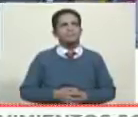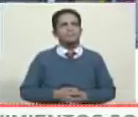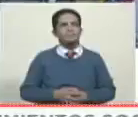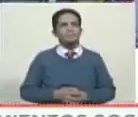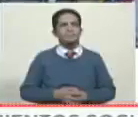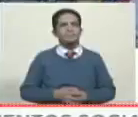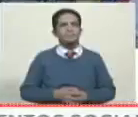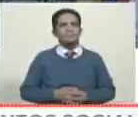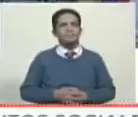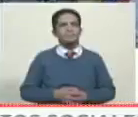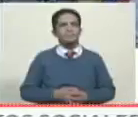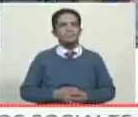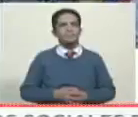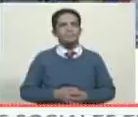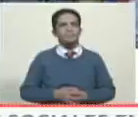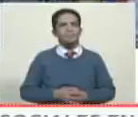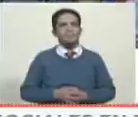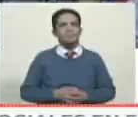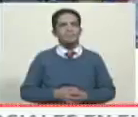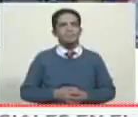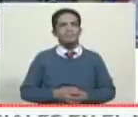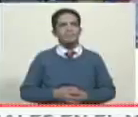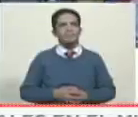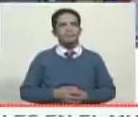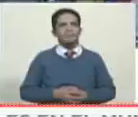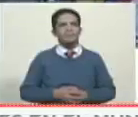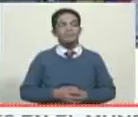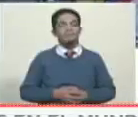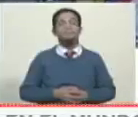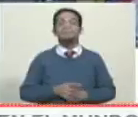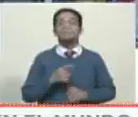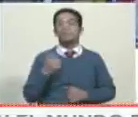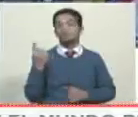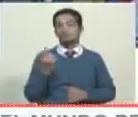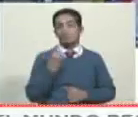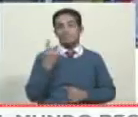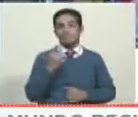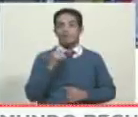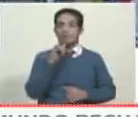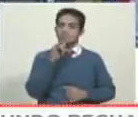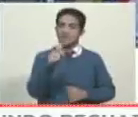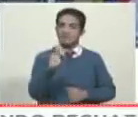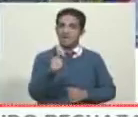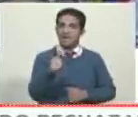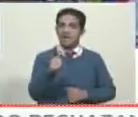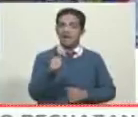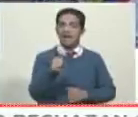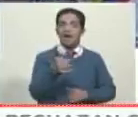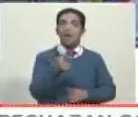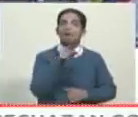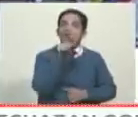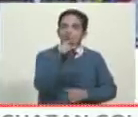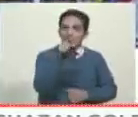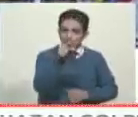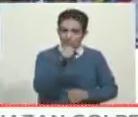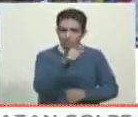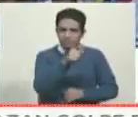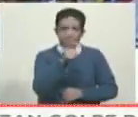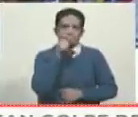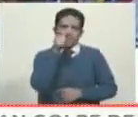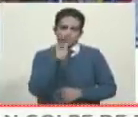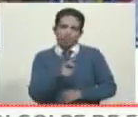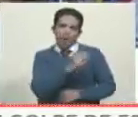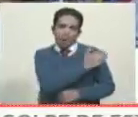y solo quisiéramos darle un mensaje a usted señor opositor a usted